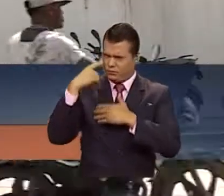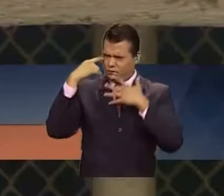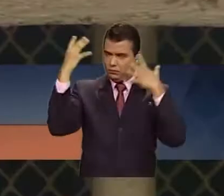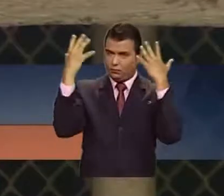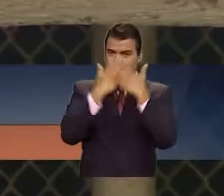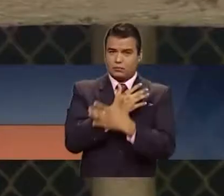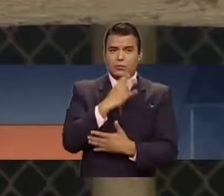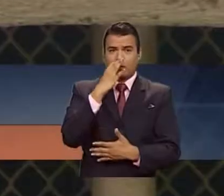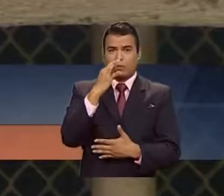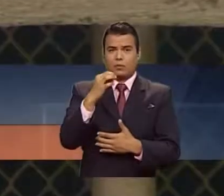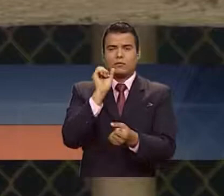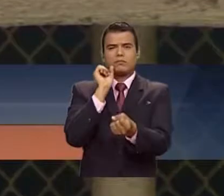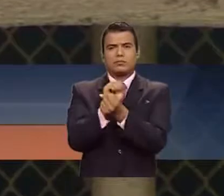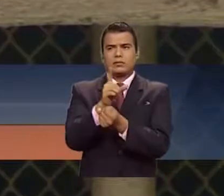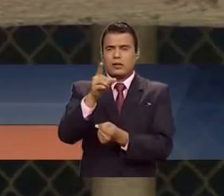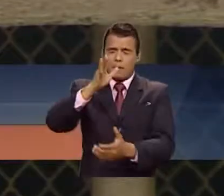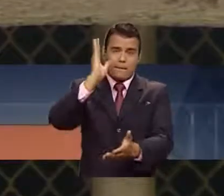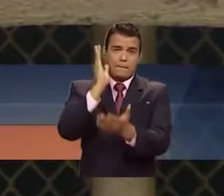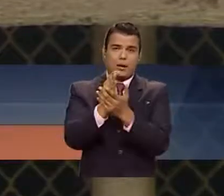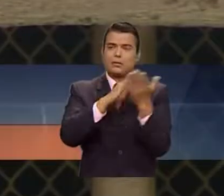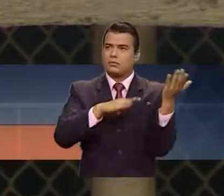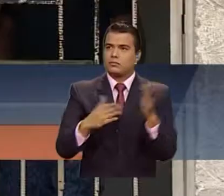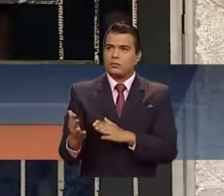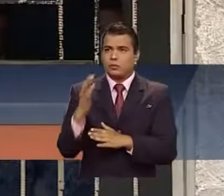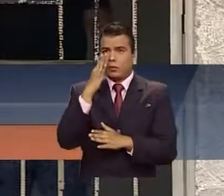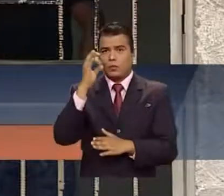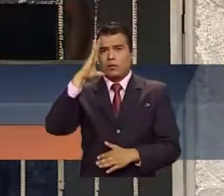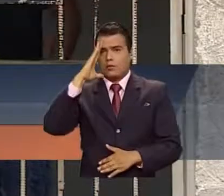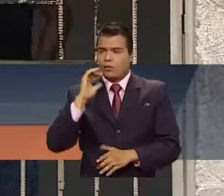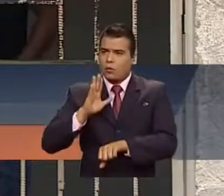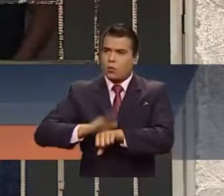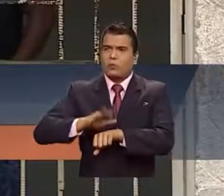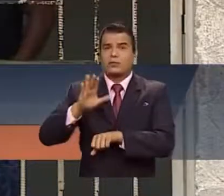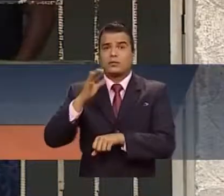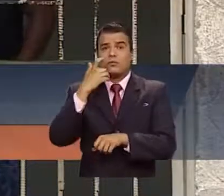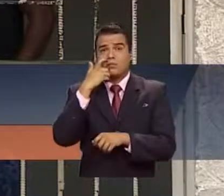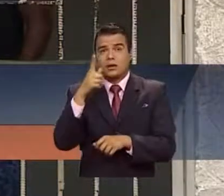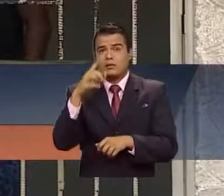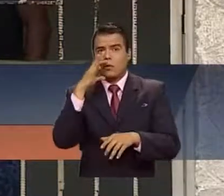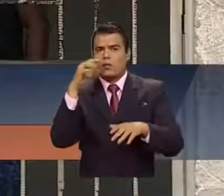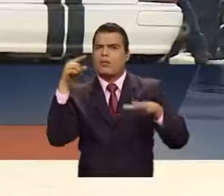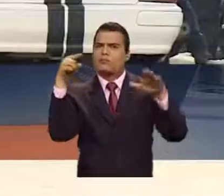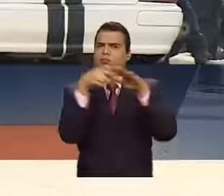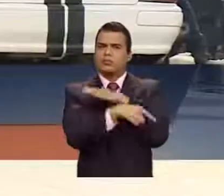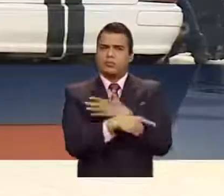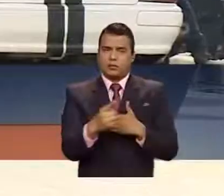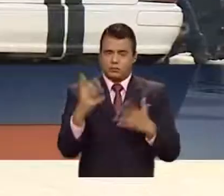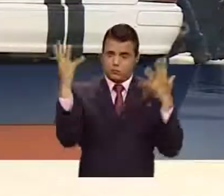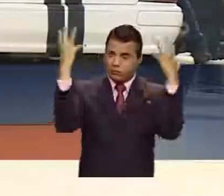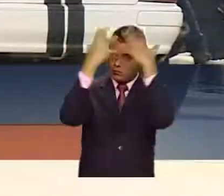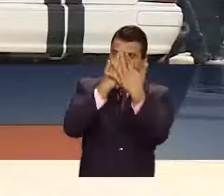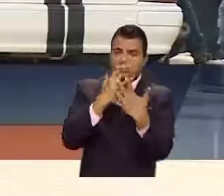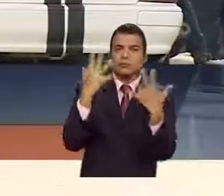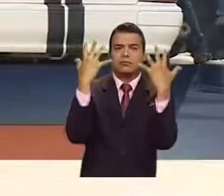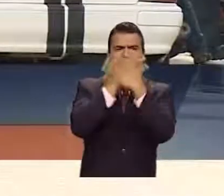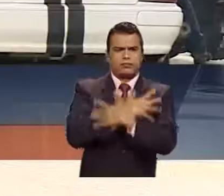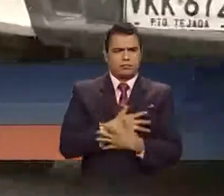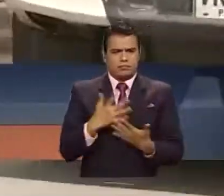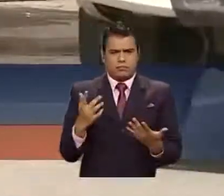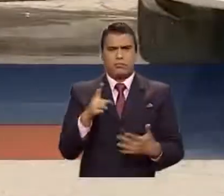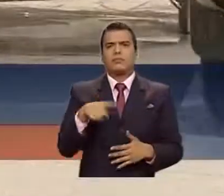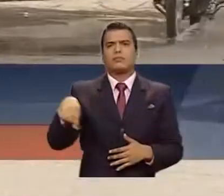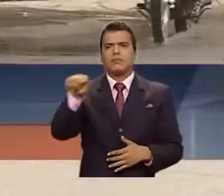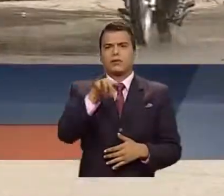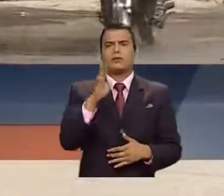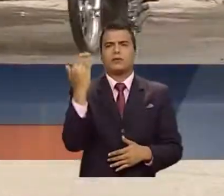de un preso que recibió un disparo por parte de un policía en medio del supuesto intento de fuga que interrumpió la tranquilidad con la que se celebró en este